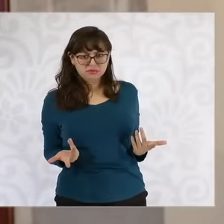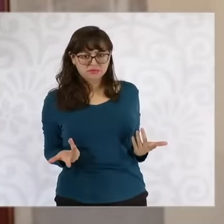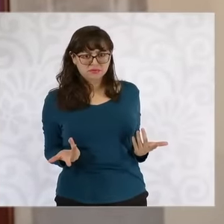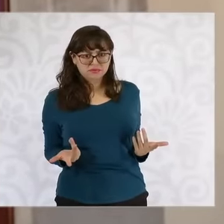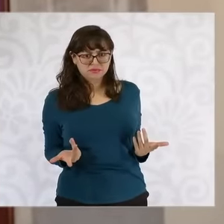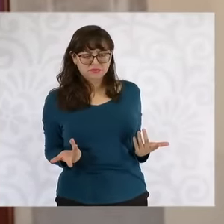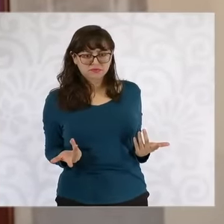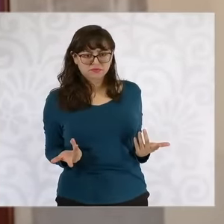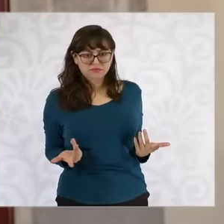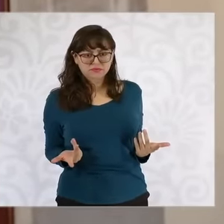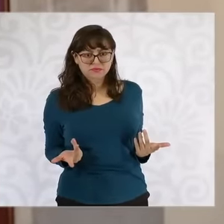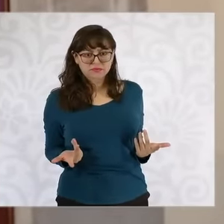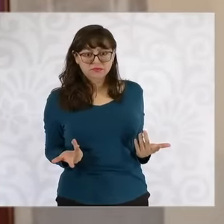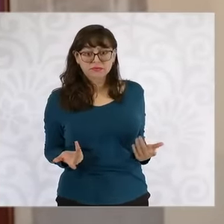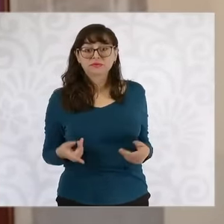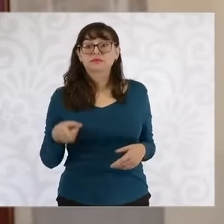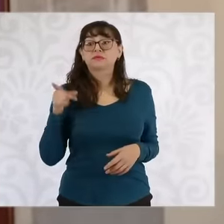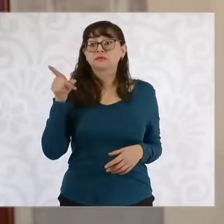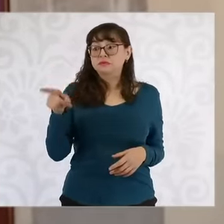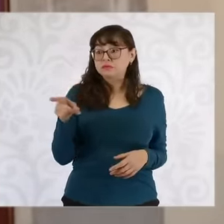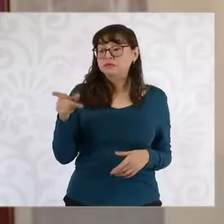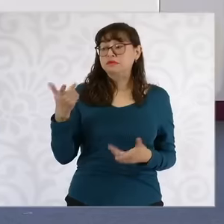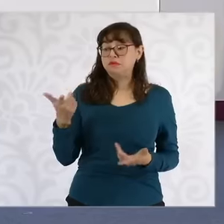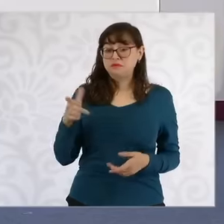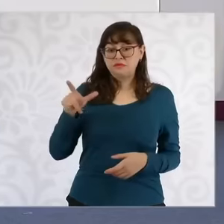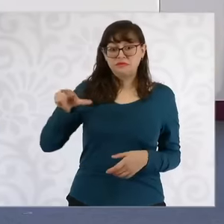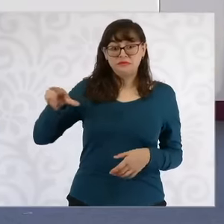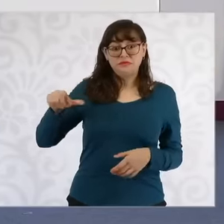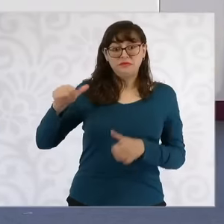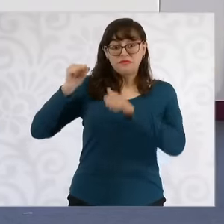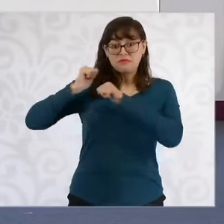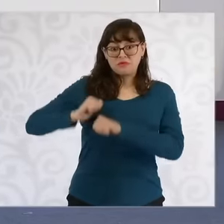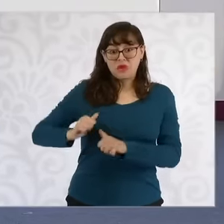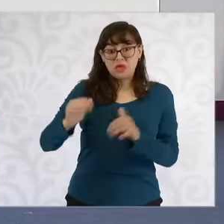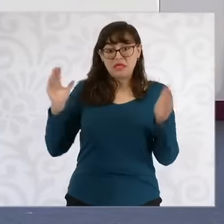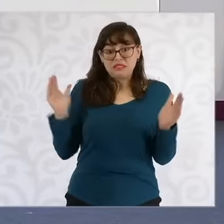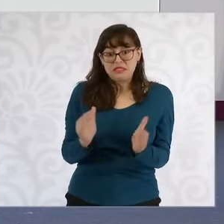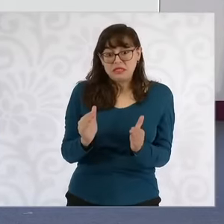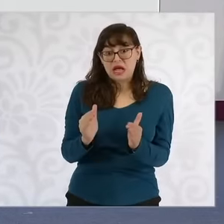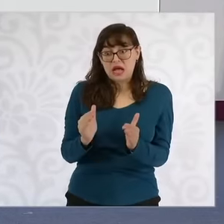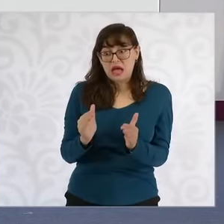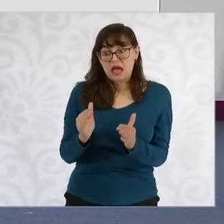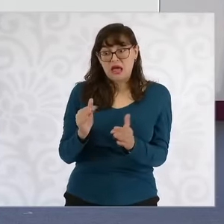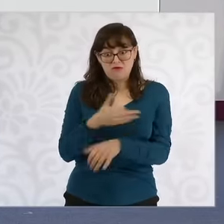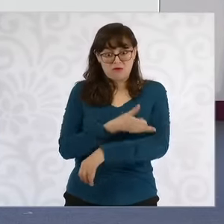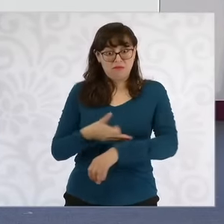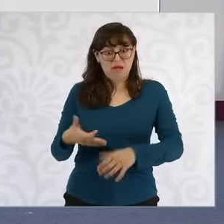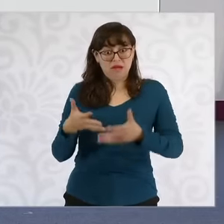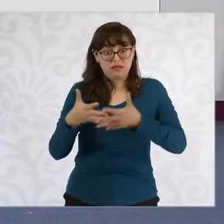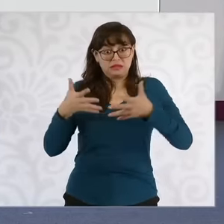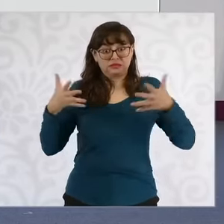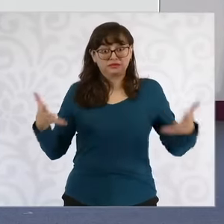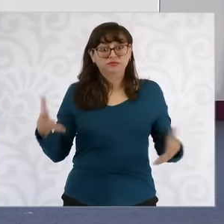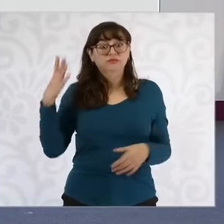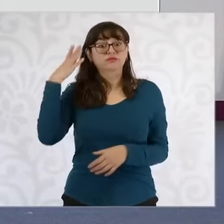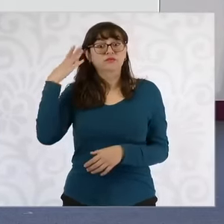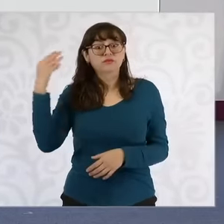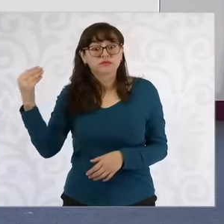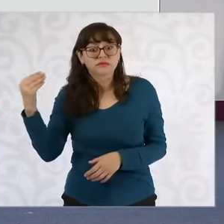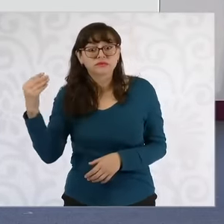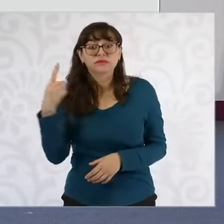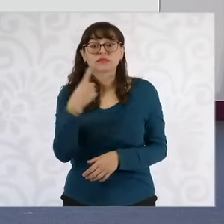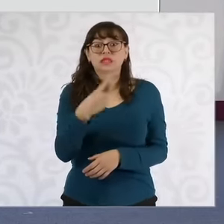Estado chico, nepotismo grande. En Colima, de 199 empleados, al menos 136